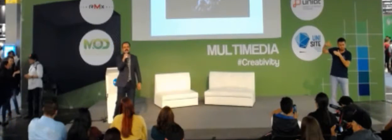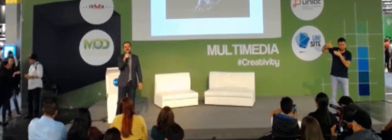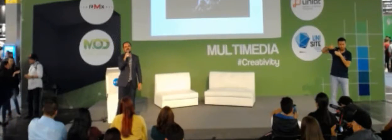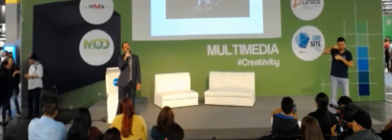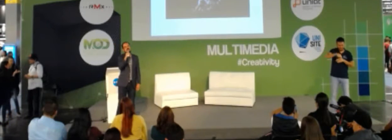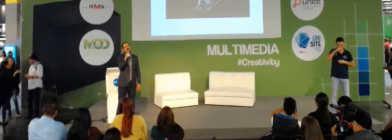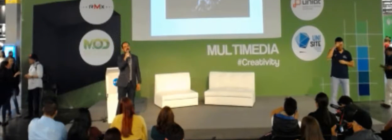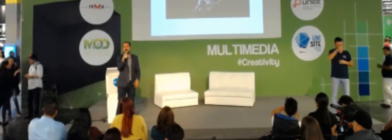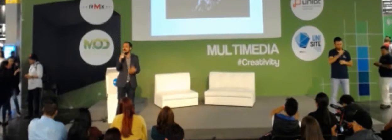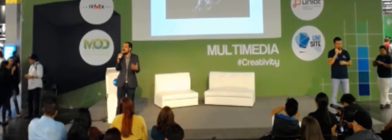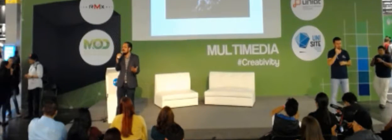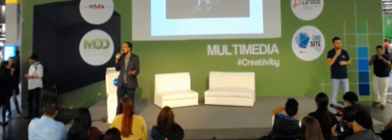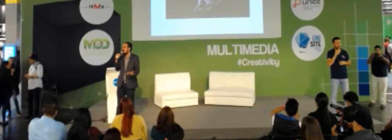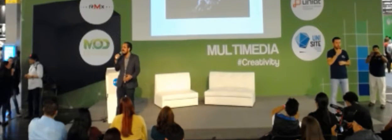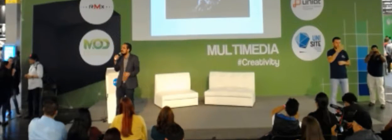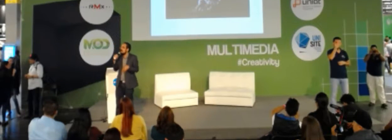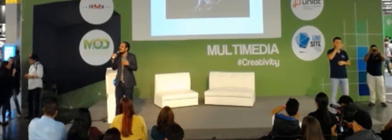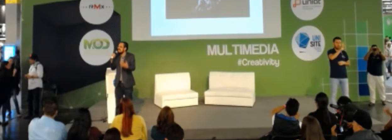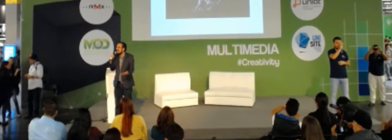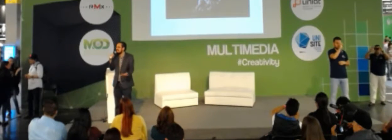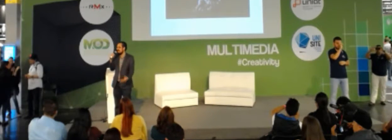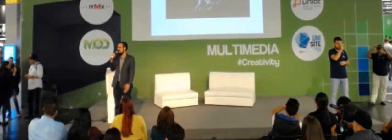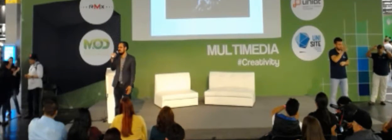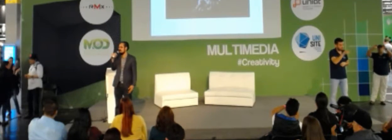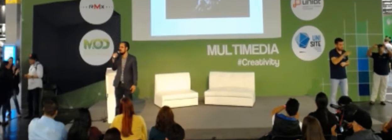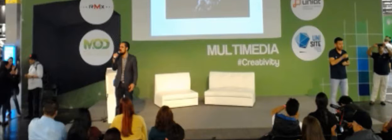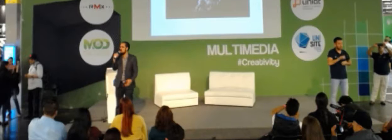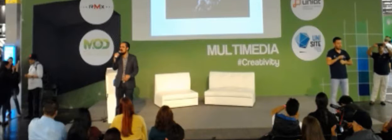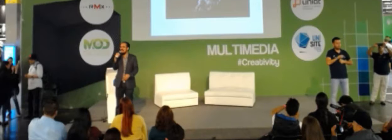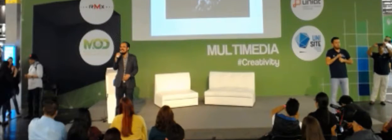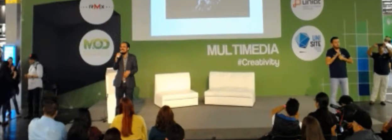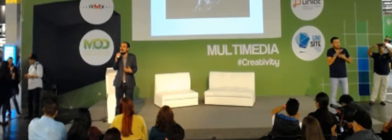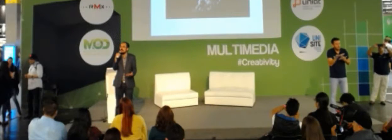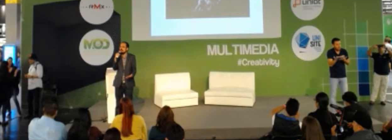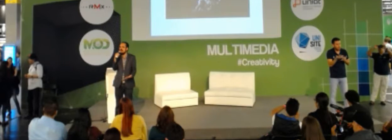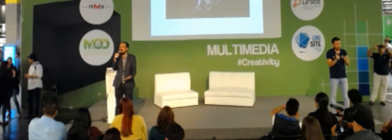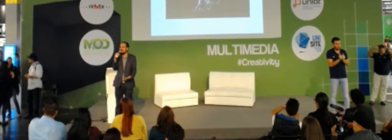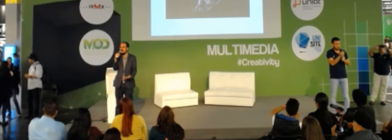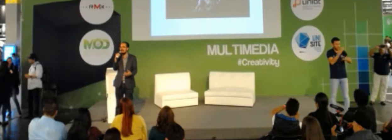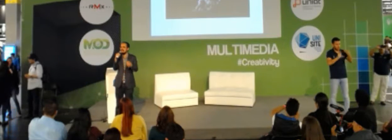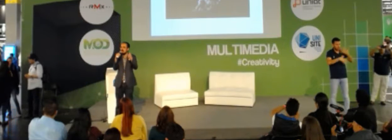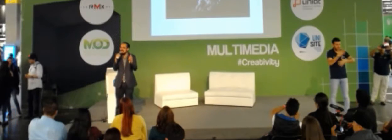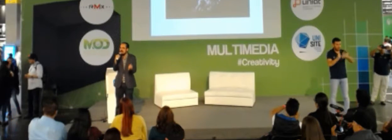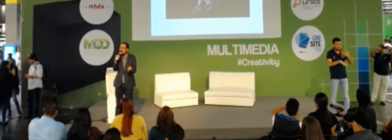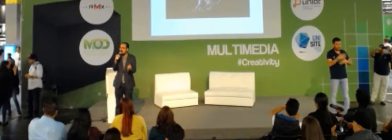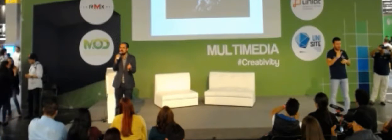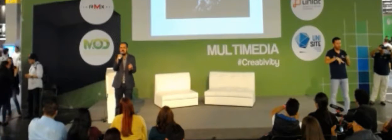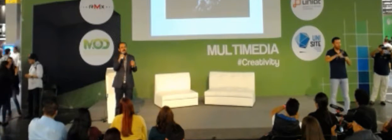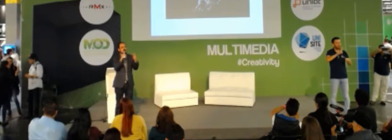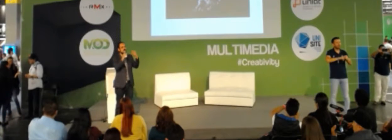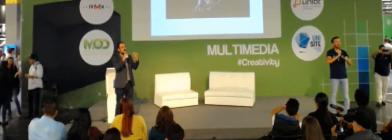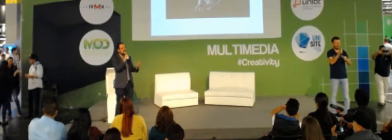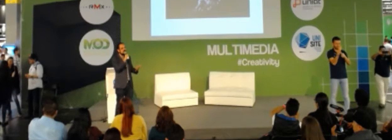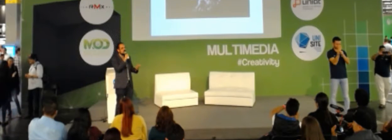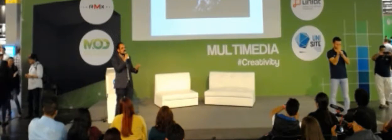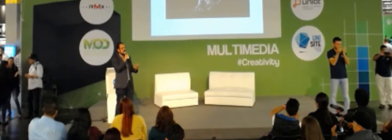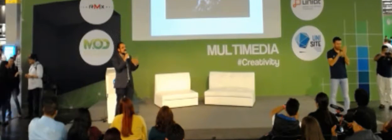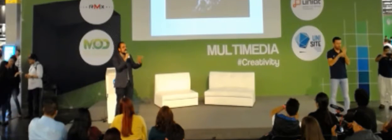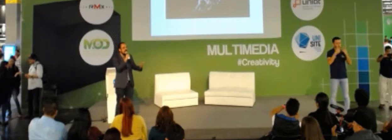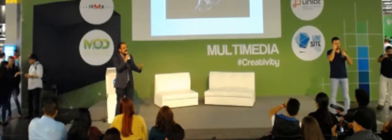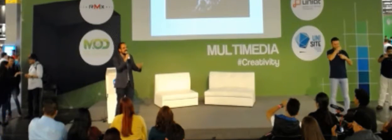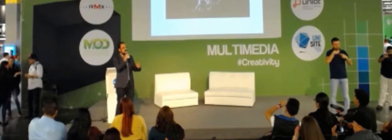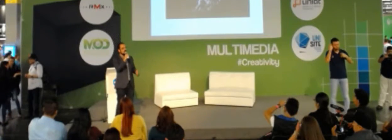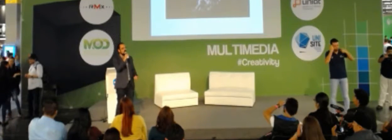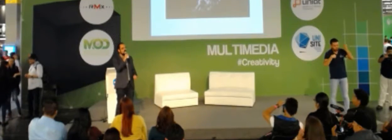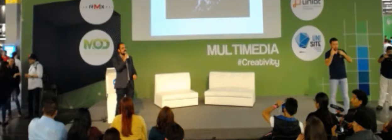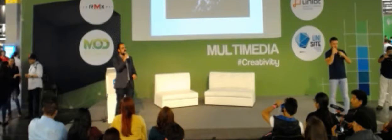tenían prohibido expresarse con el idioma natural que tiene, que son las manos, los gestos, las